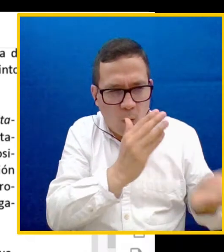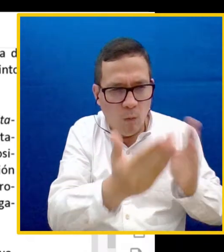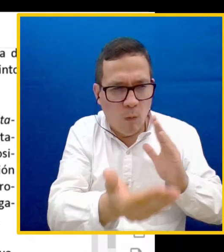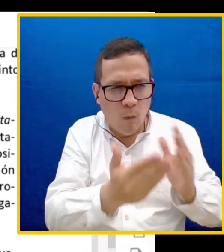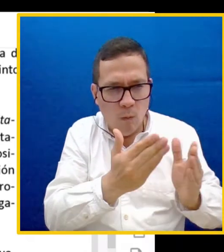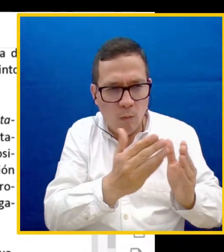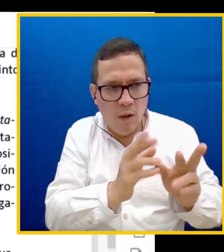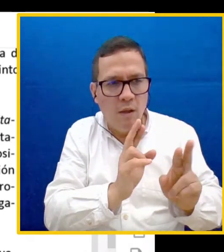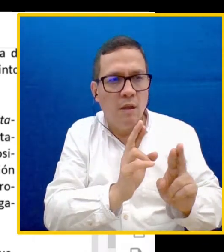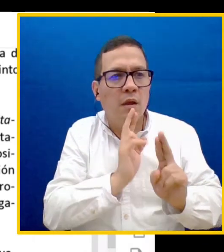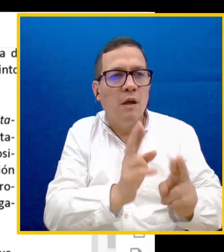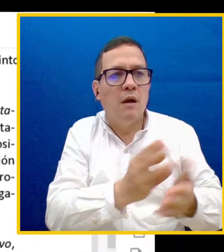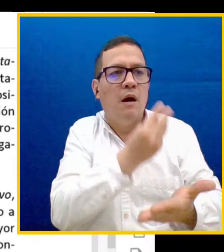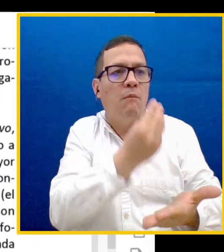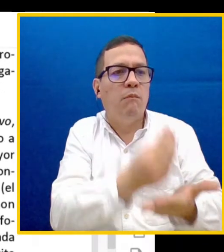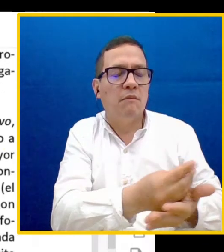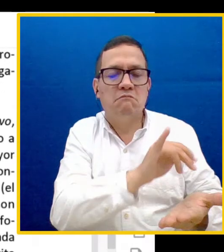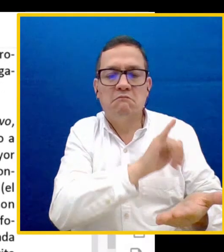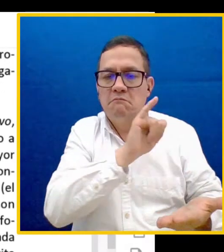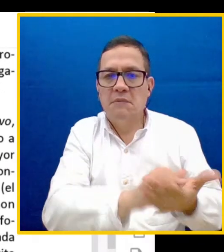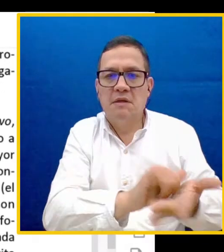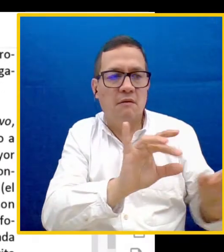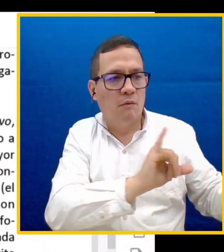arribando a los mismos resultados.